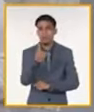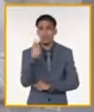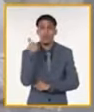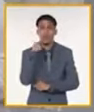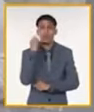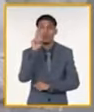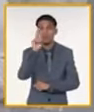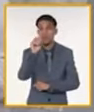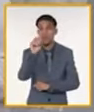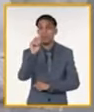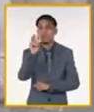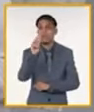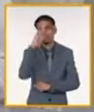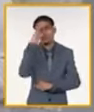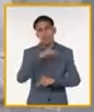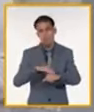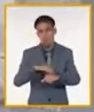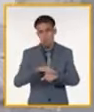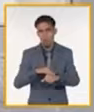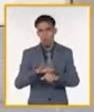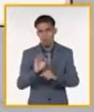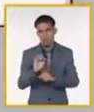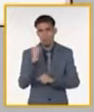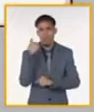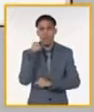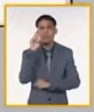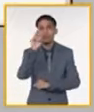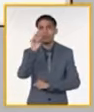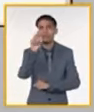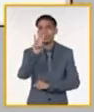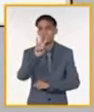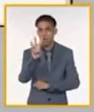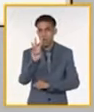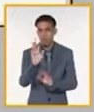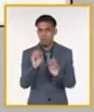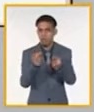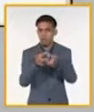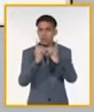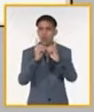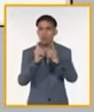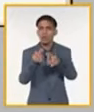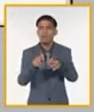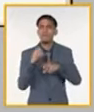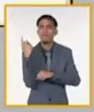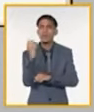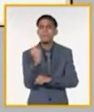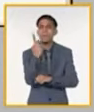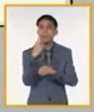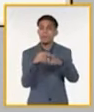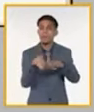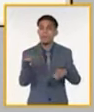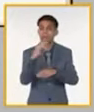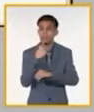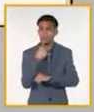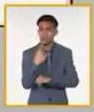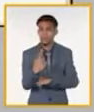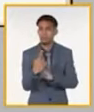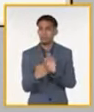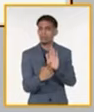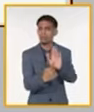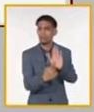2023 Discúlpeme Discúlpeme efectivamente 2023 en la sesión ordinaria de la asamblea nacional el Primer Ministro presentó